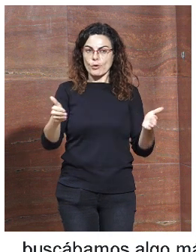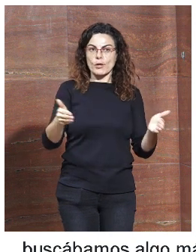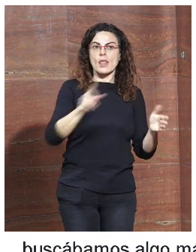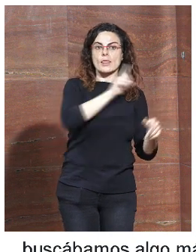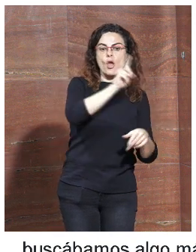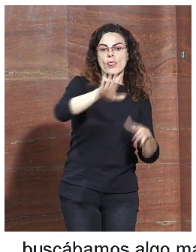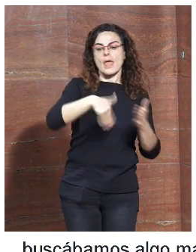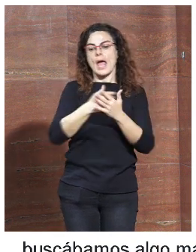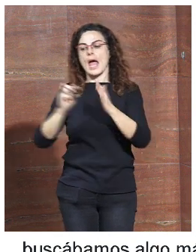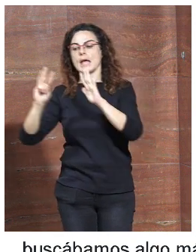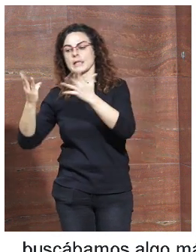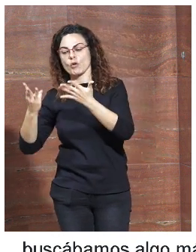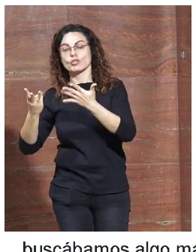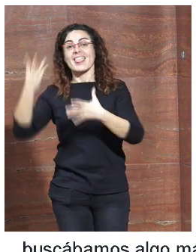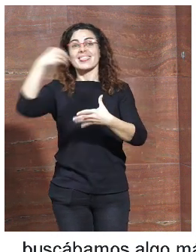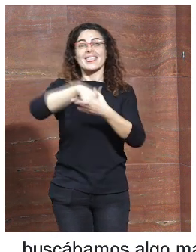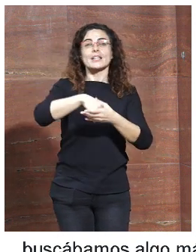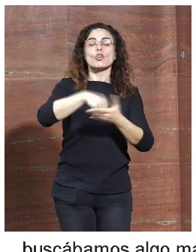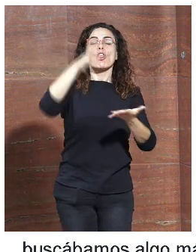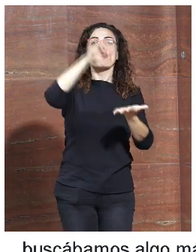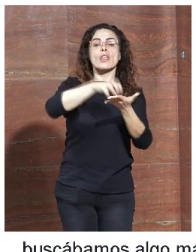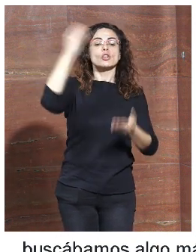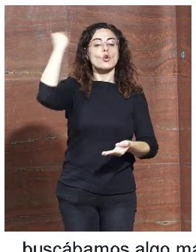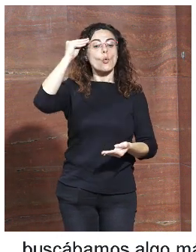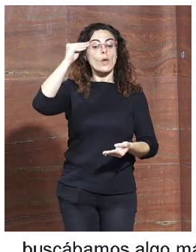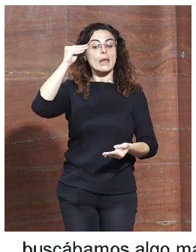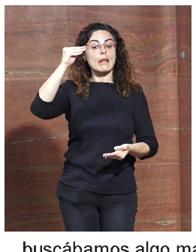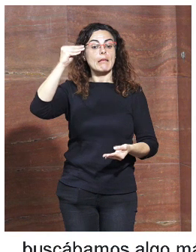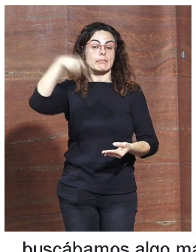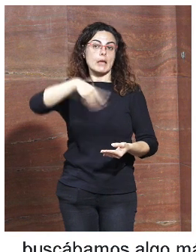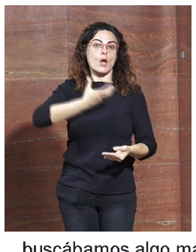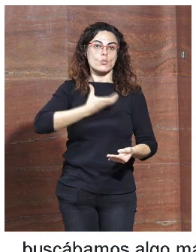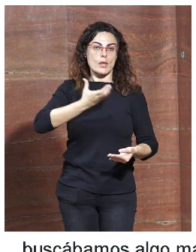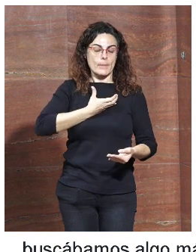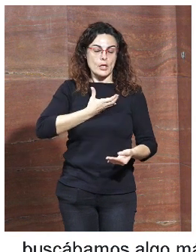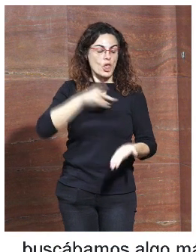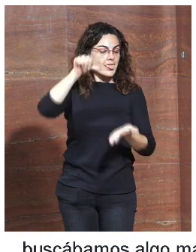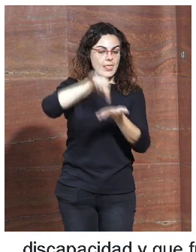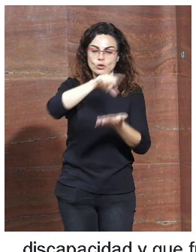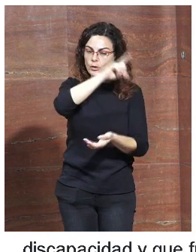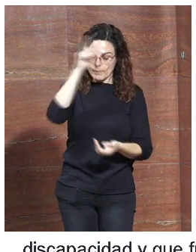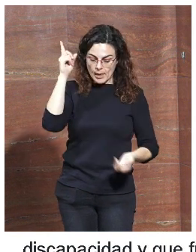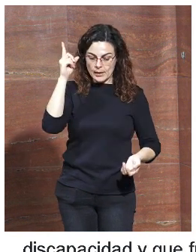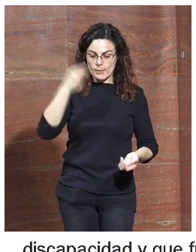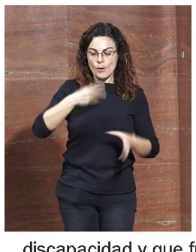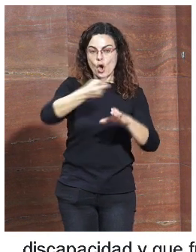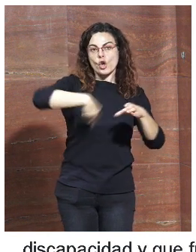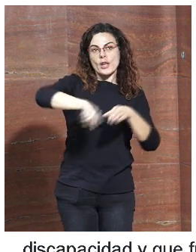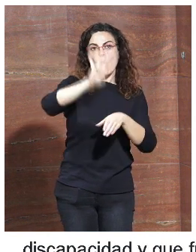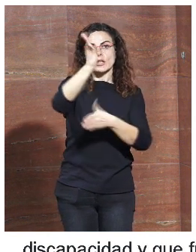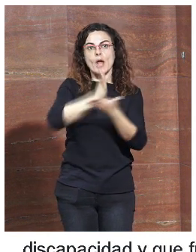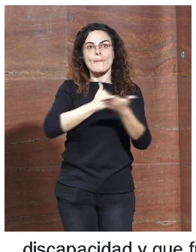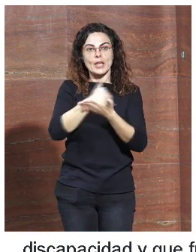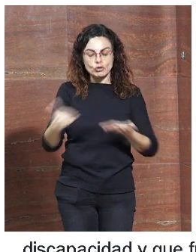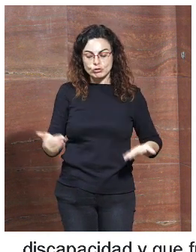a 8 y está dentro de un centro juvenil del Ayuntamiento. En pleno centro de Madrid, está en la glorieta de Cuatro